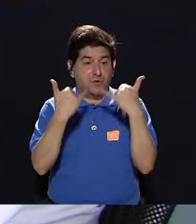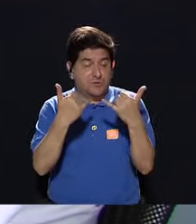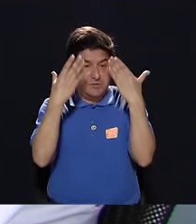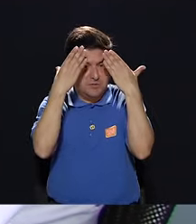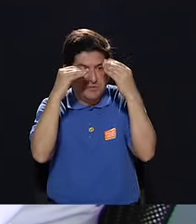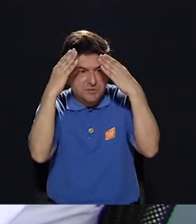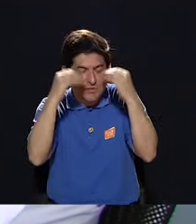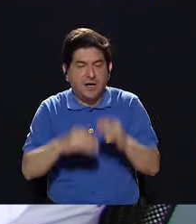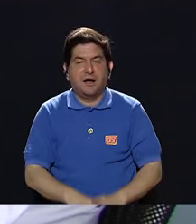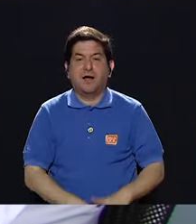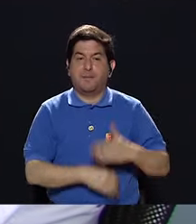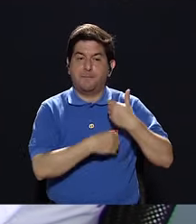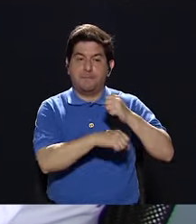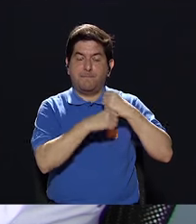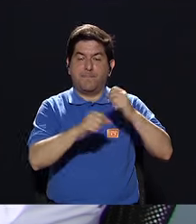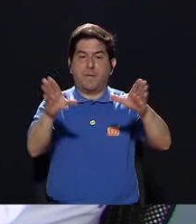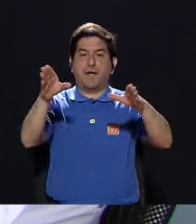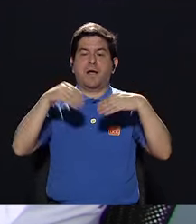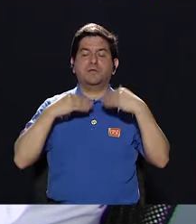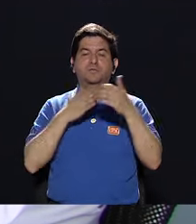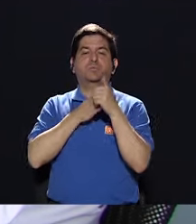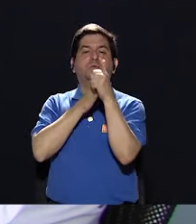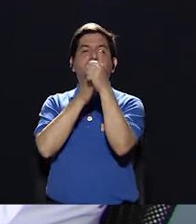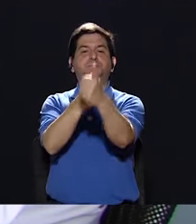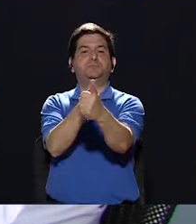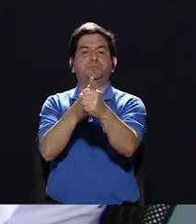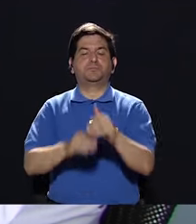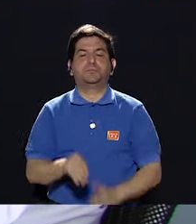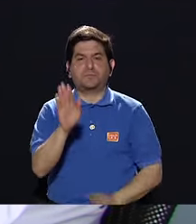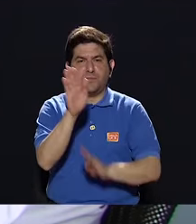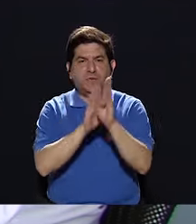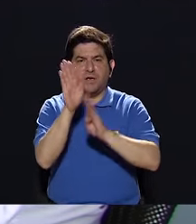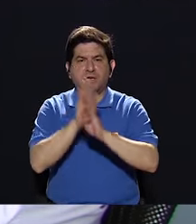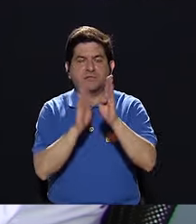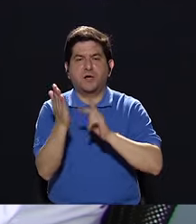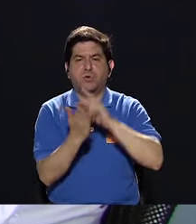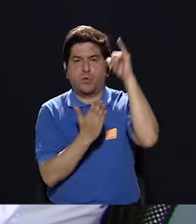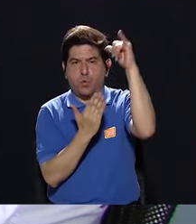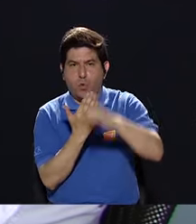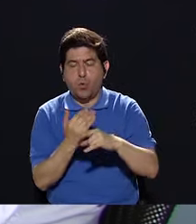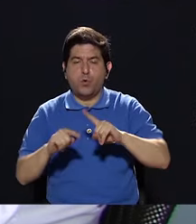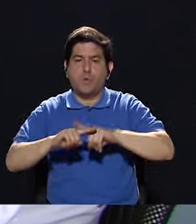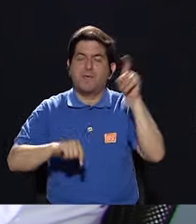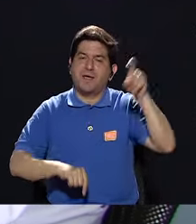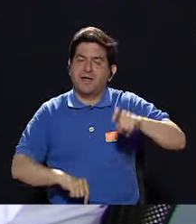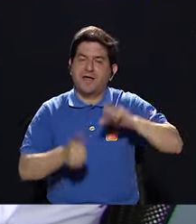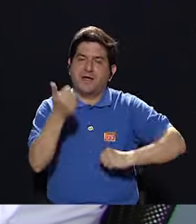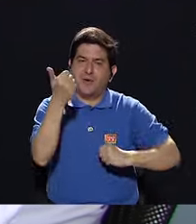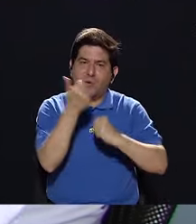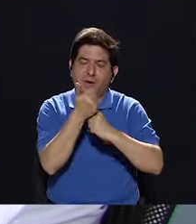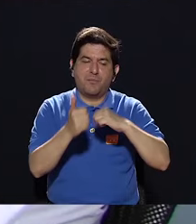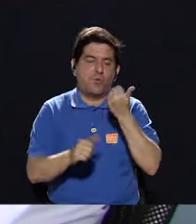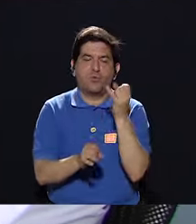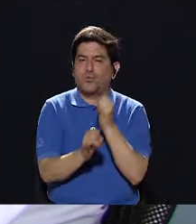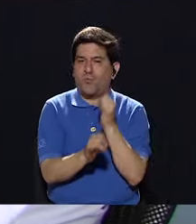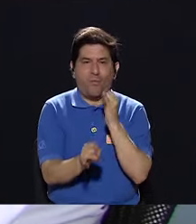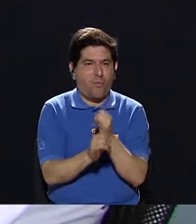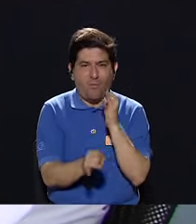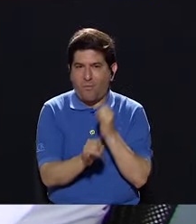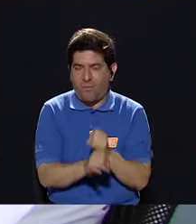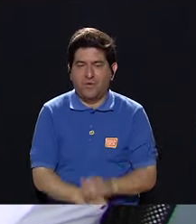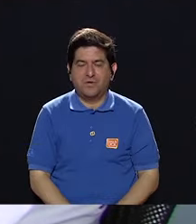hay, la municipalidad asume el liderazgo de desarrollar el proyecto, pero necesita el apoyo de